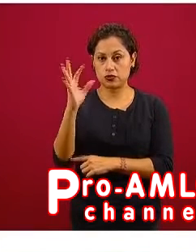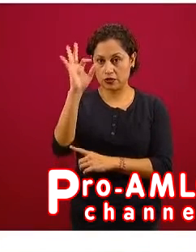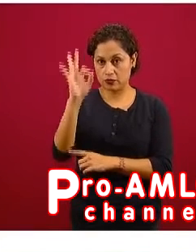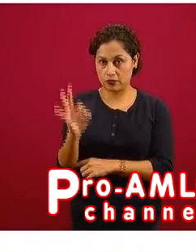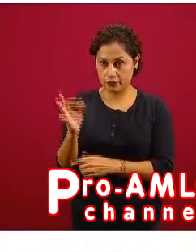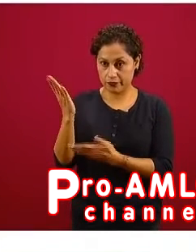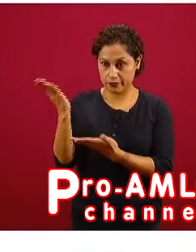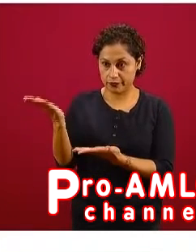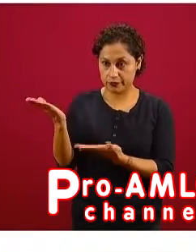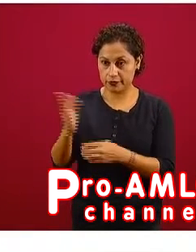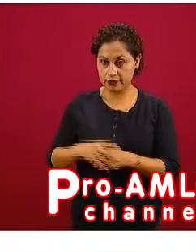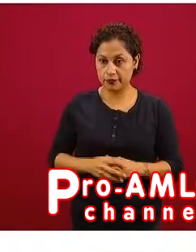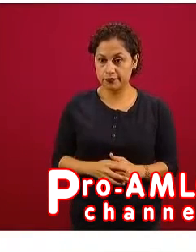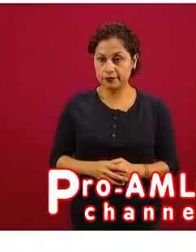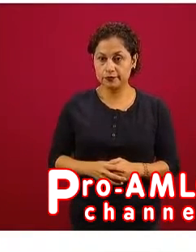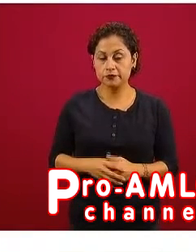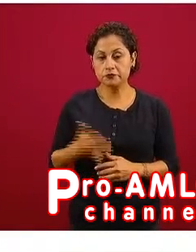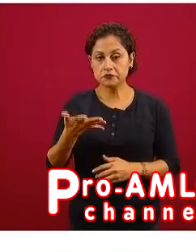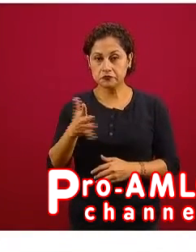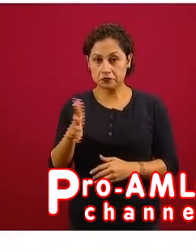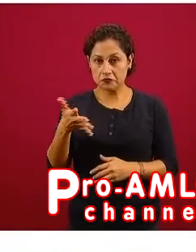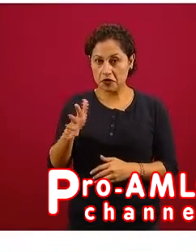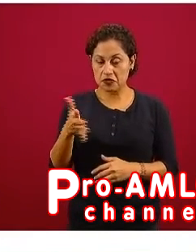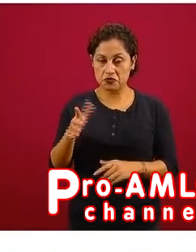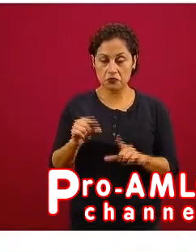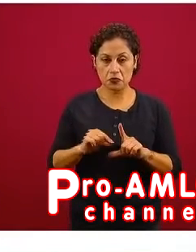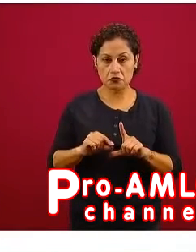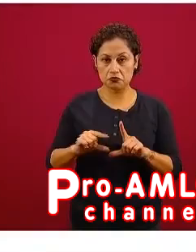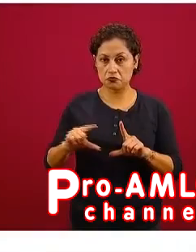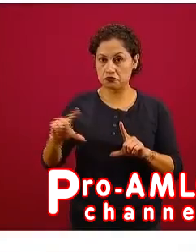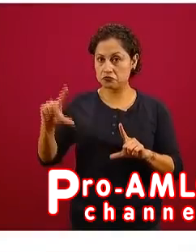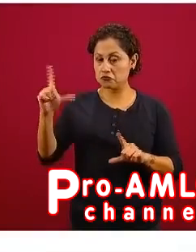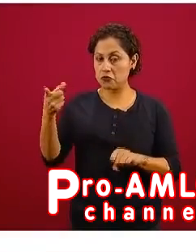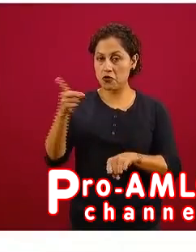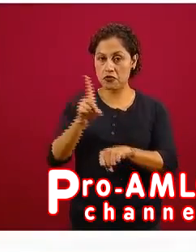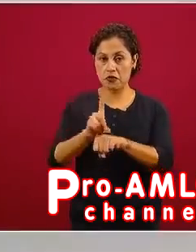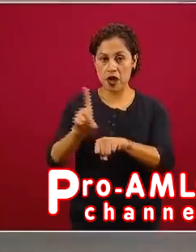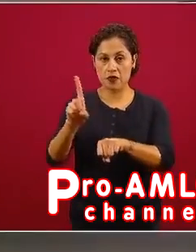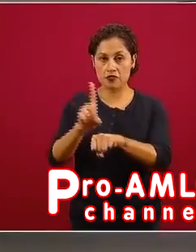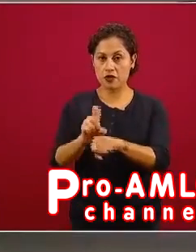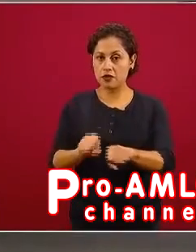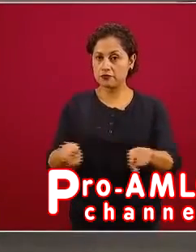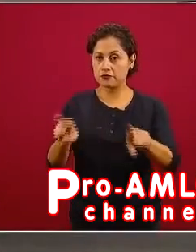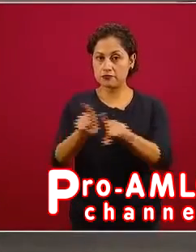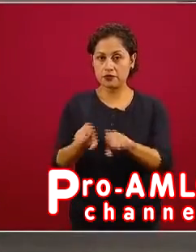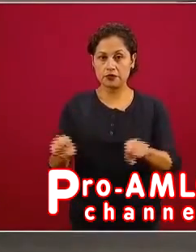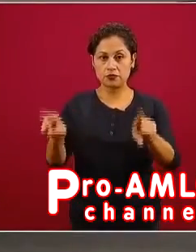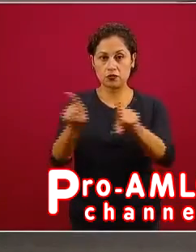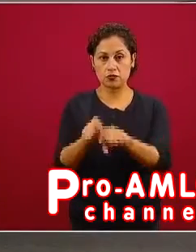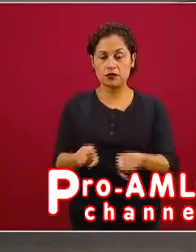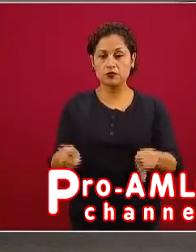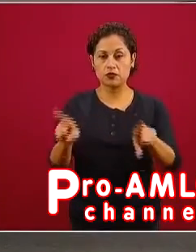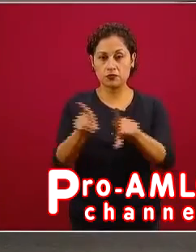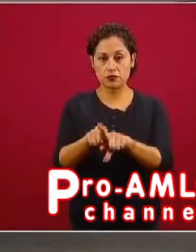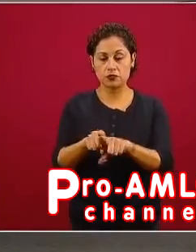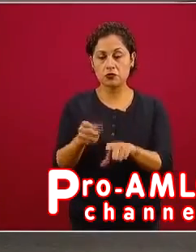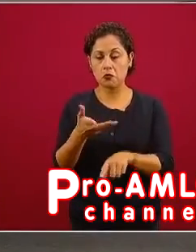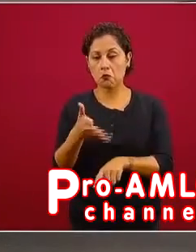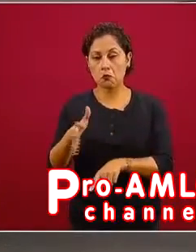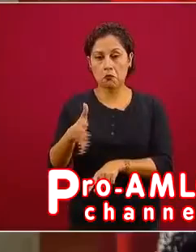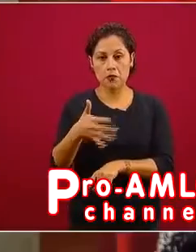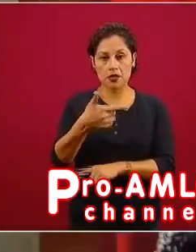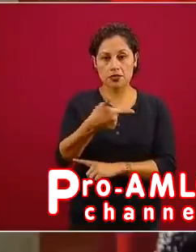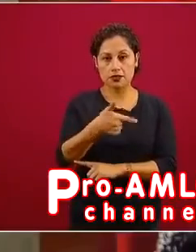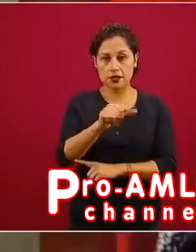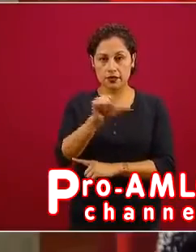7.5%, que es más o menos el incremento que hemos estado teniendo día con día en la última semana, una variación entre un